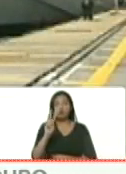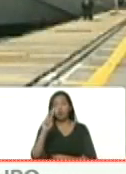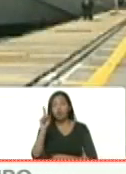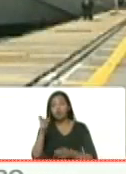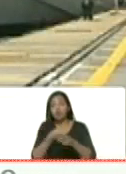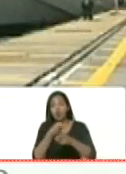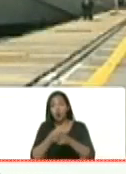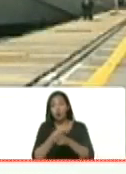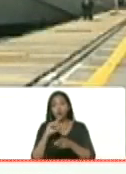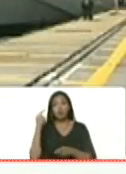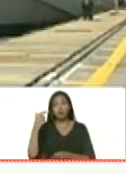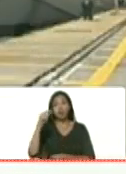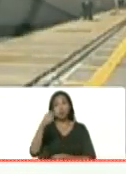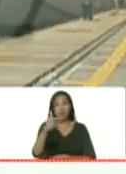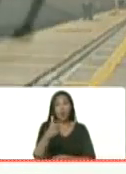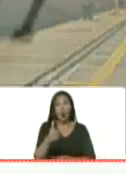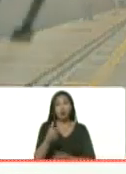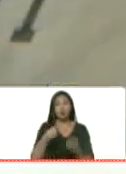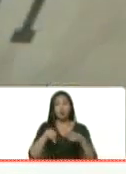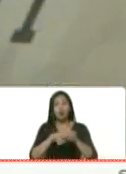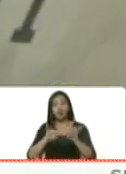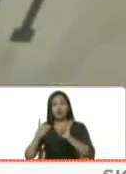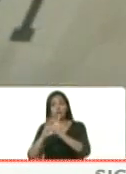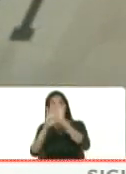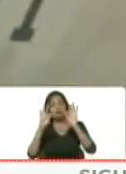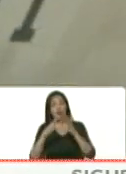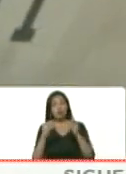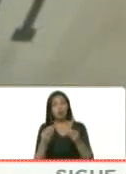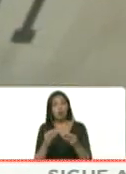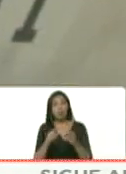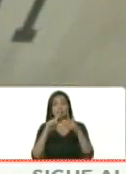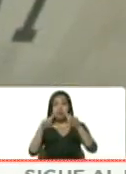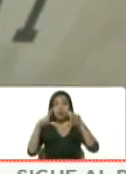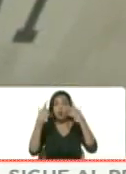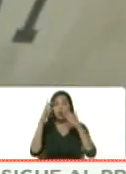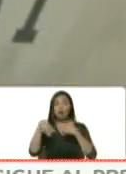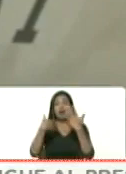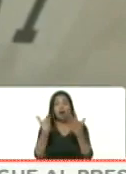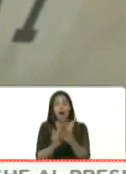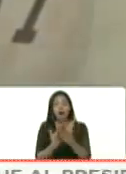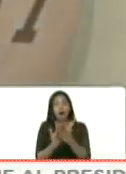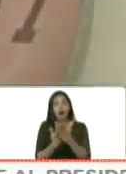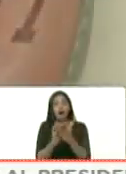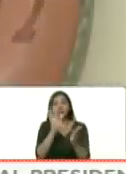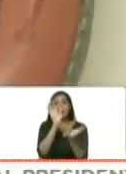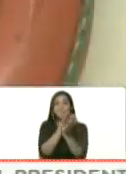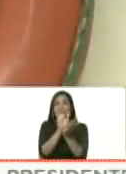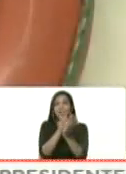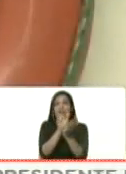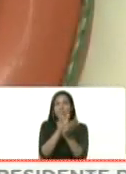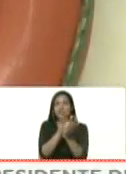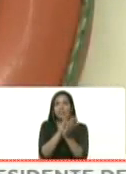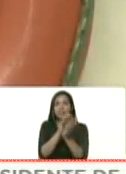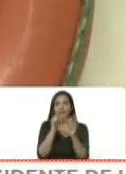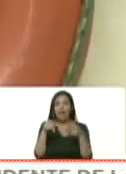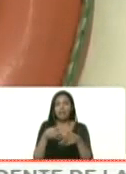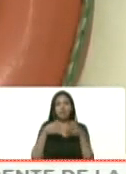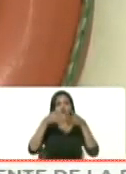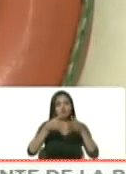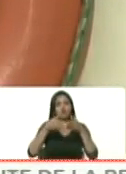pasajeros, vehículos y carga desde La Guaira hasta Margarita. Este